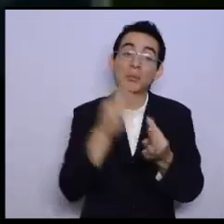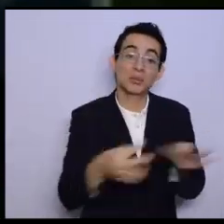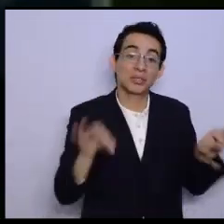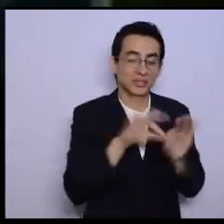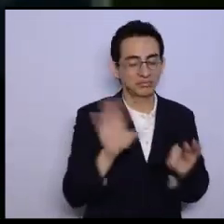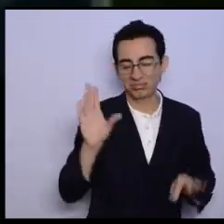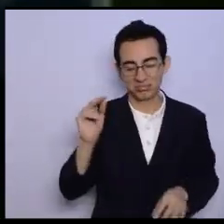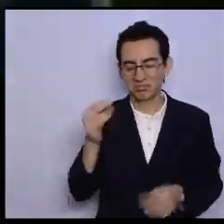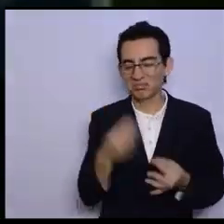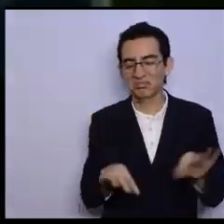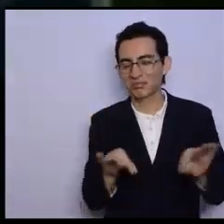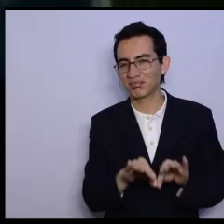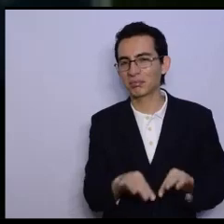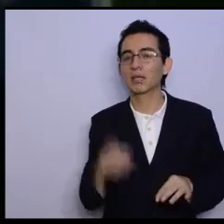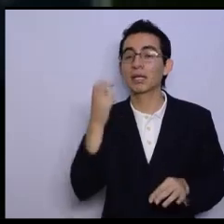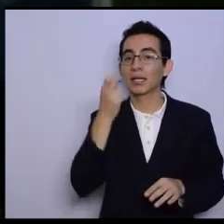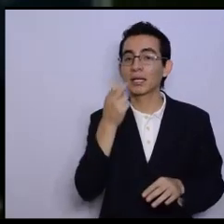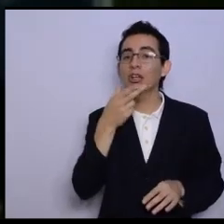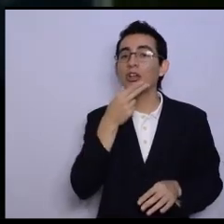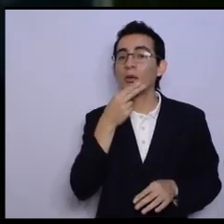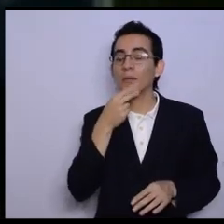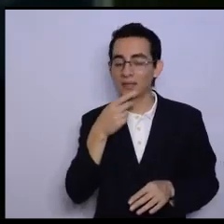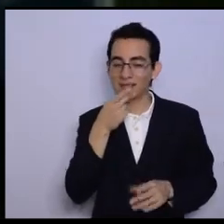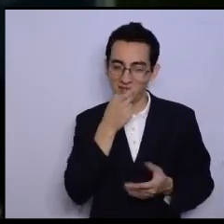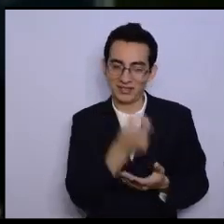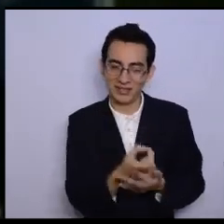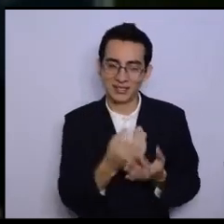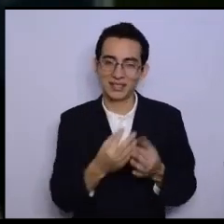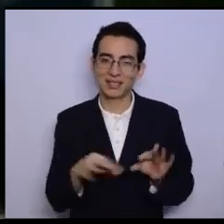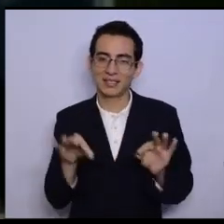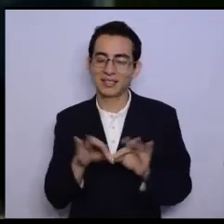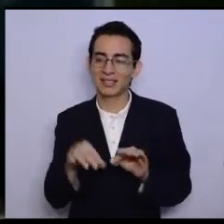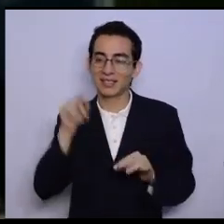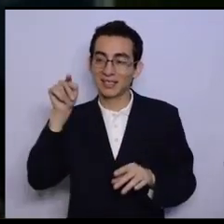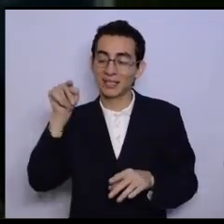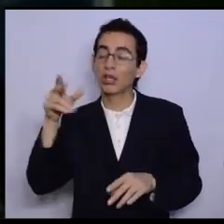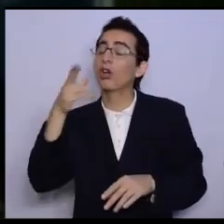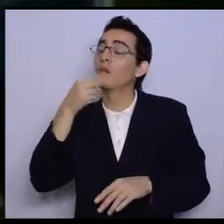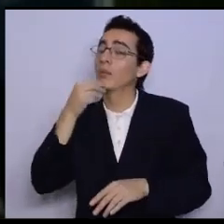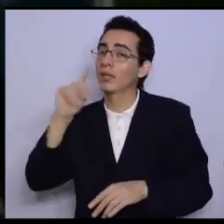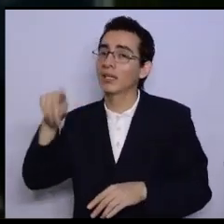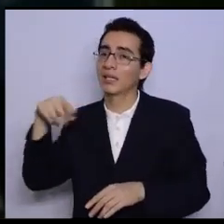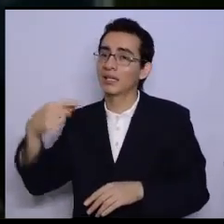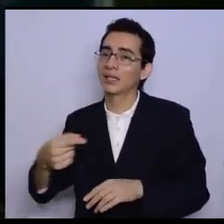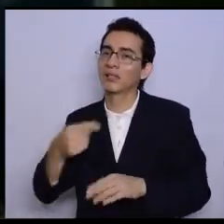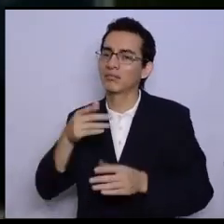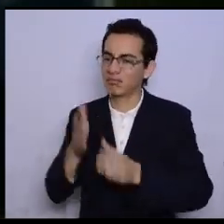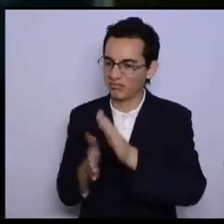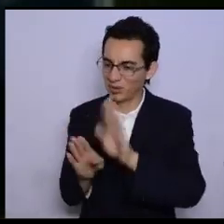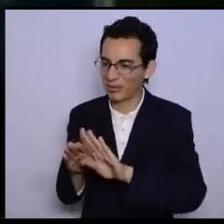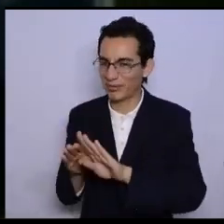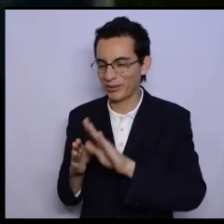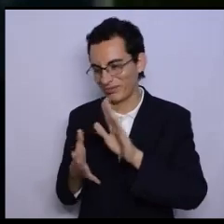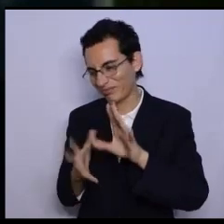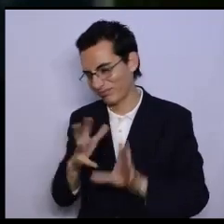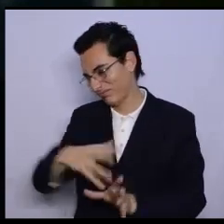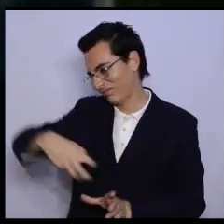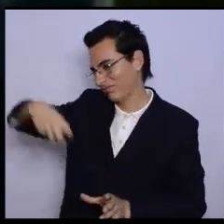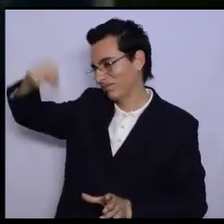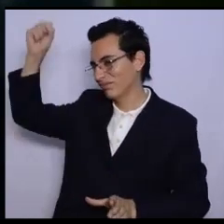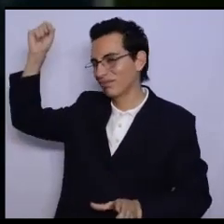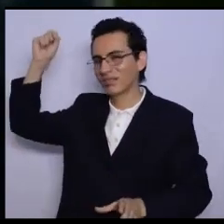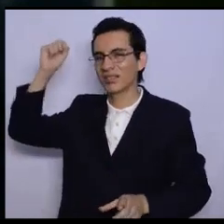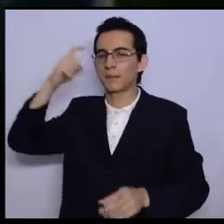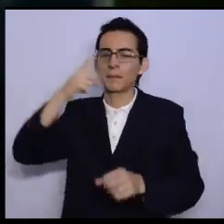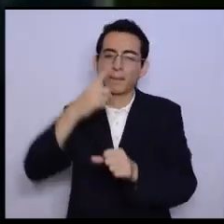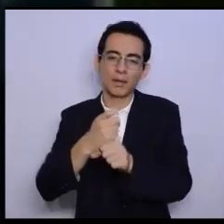Bueno, ese hombre está hablando de él, obviamente. Fue arrebatado hasta el tercer cielo. El concepto de primer,